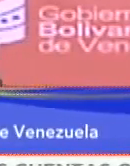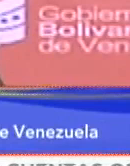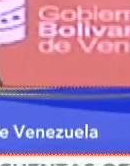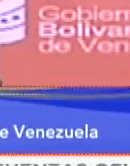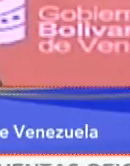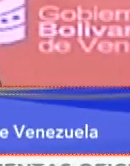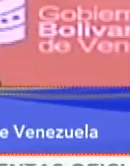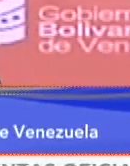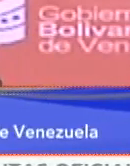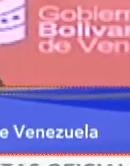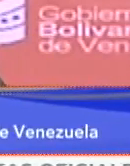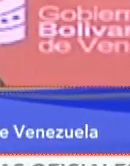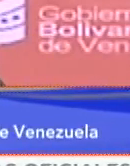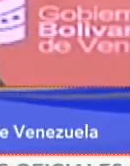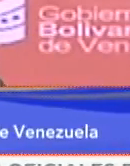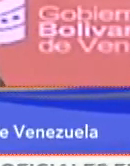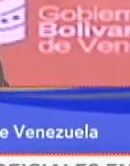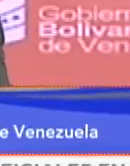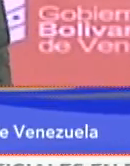Bienvenidos, compañeros,